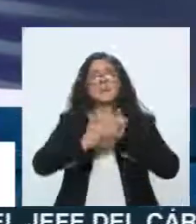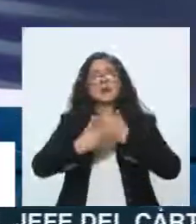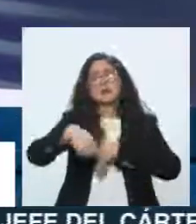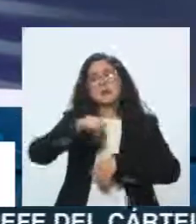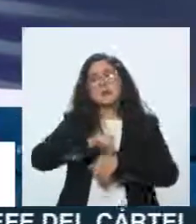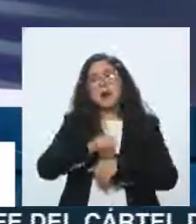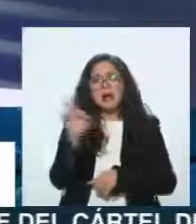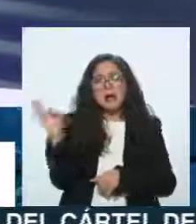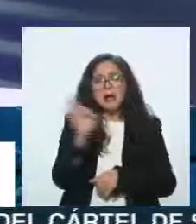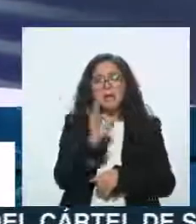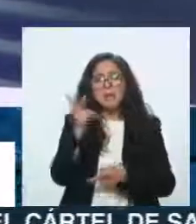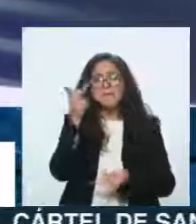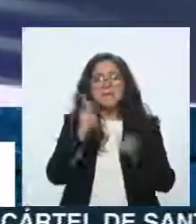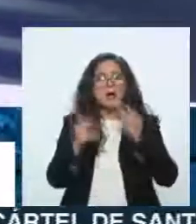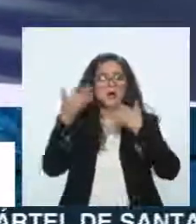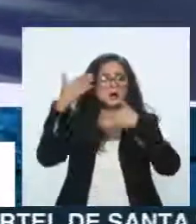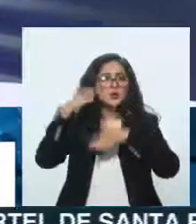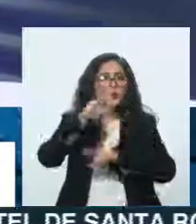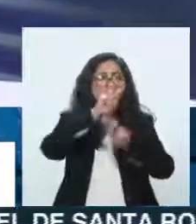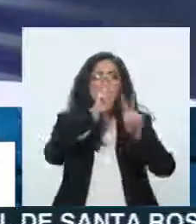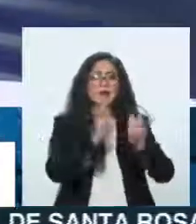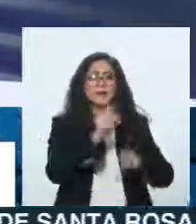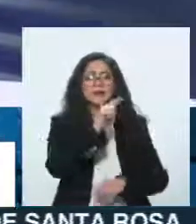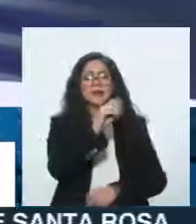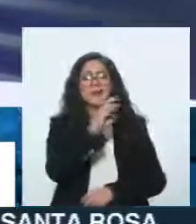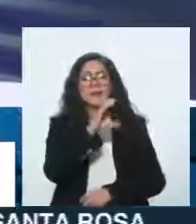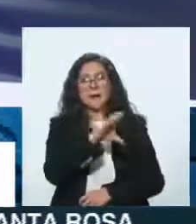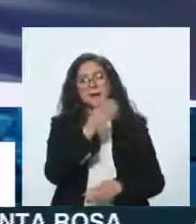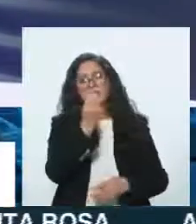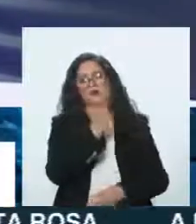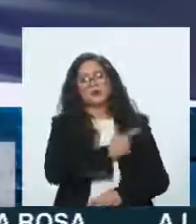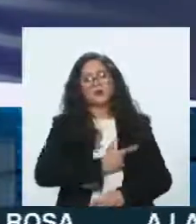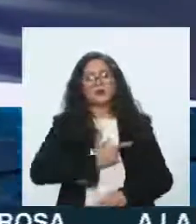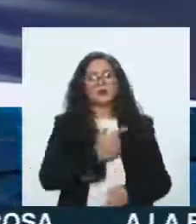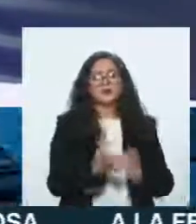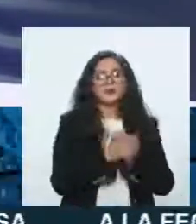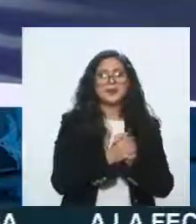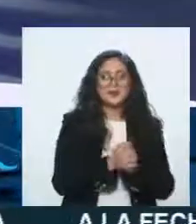imagino que también sobre este importante tratado. Qué gusto saludarte. Gracias, Juan, igualmente.